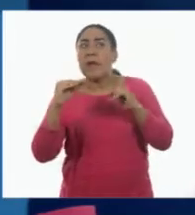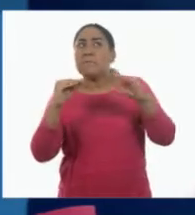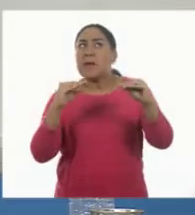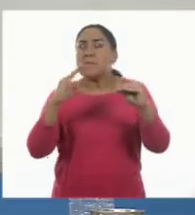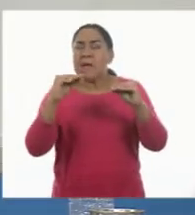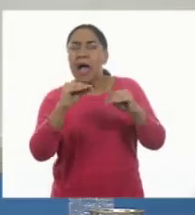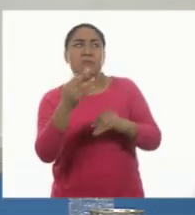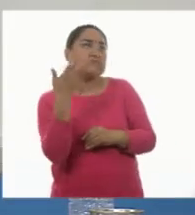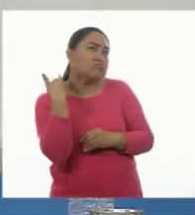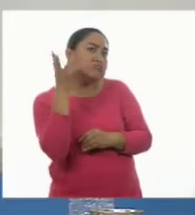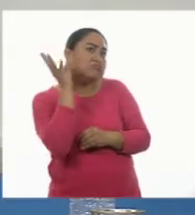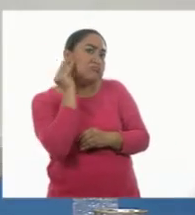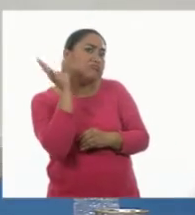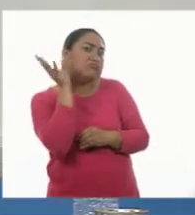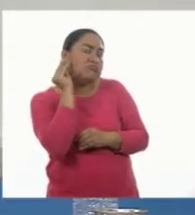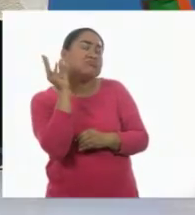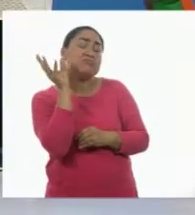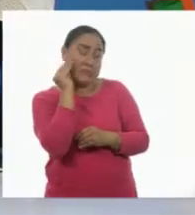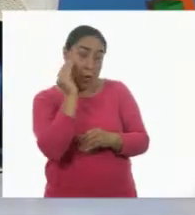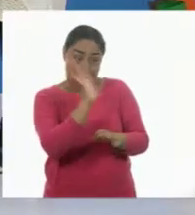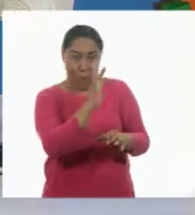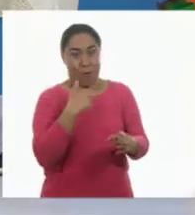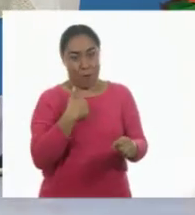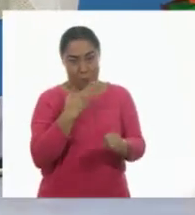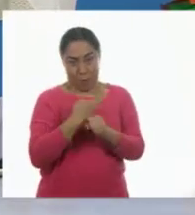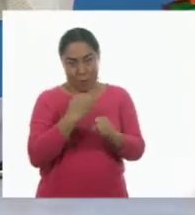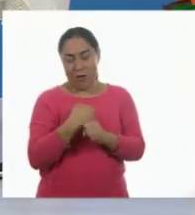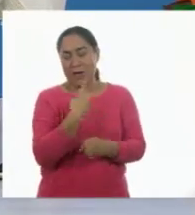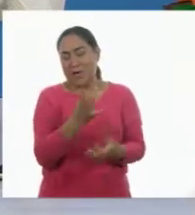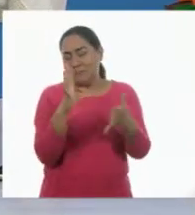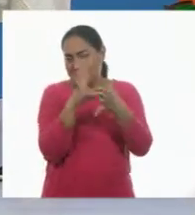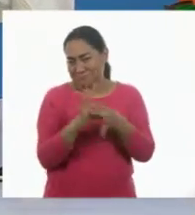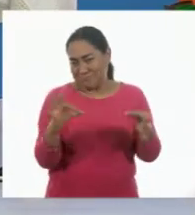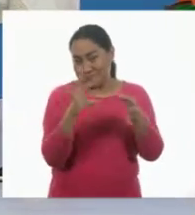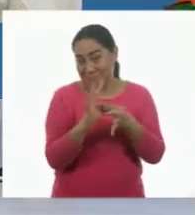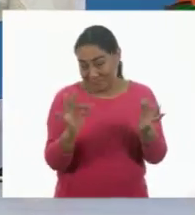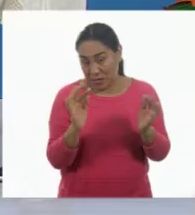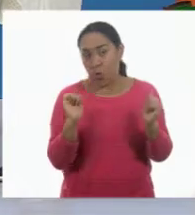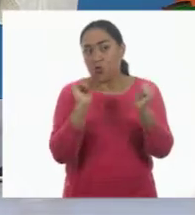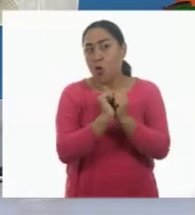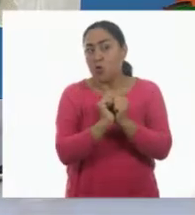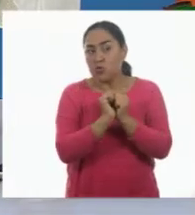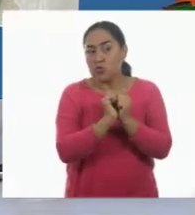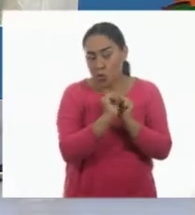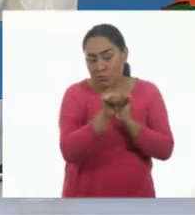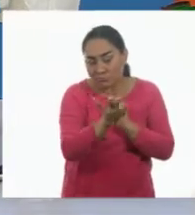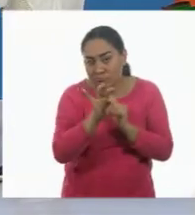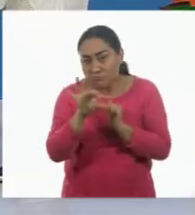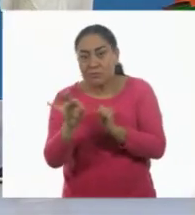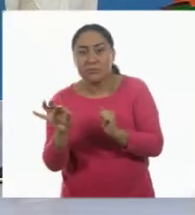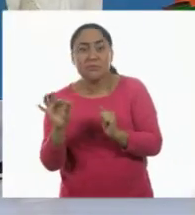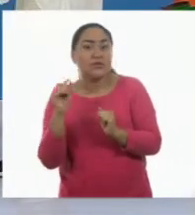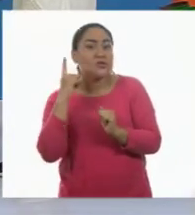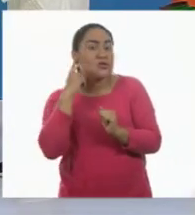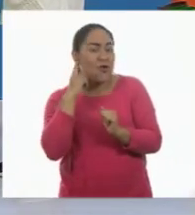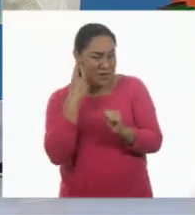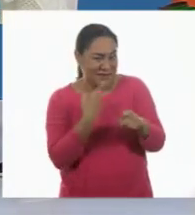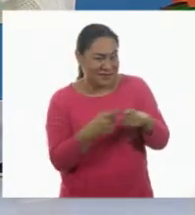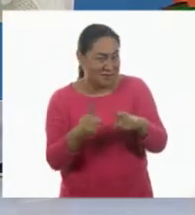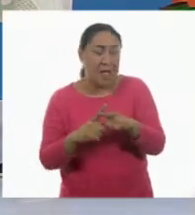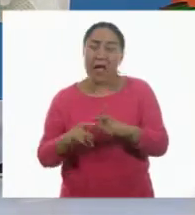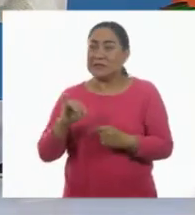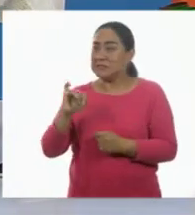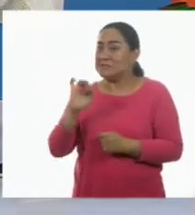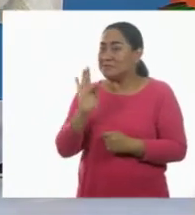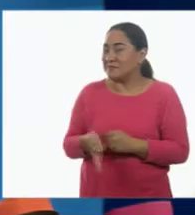¿Sí? Entonces yo voy a hacer la narración. Muy bien. ¿Y te gusta que juguemos con los sonidos? Me encanta, a ¿Sí? ver. Muy bien, entonces vamos